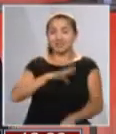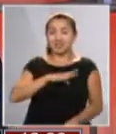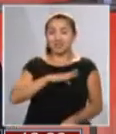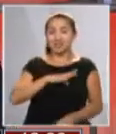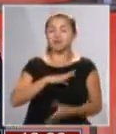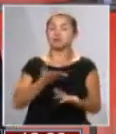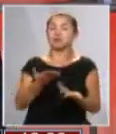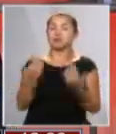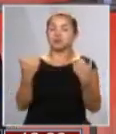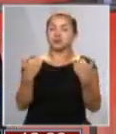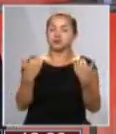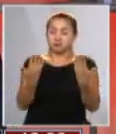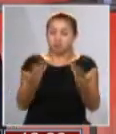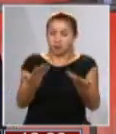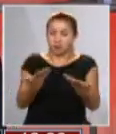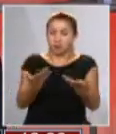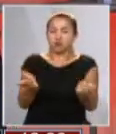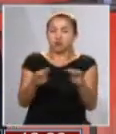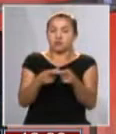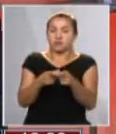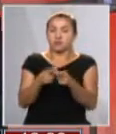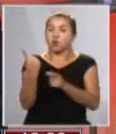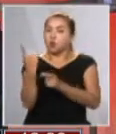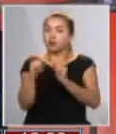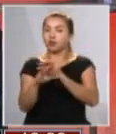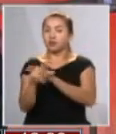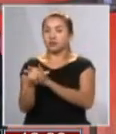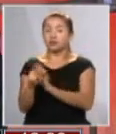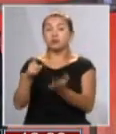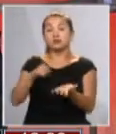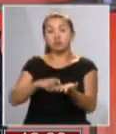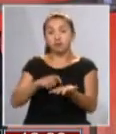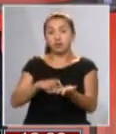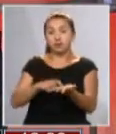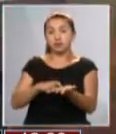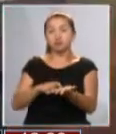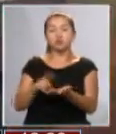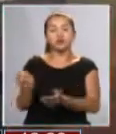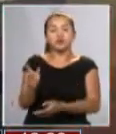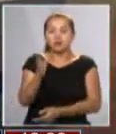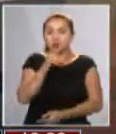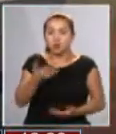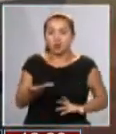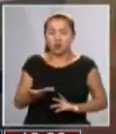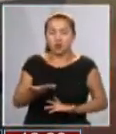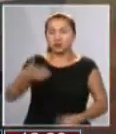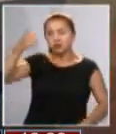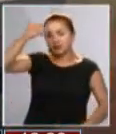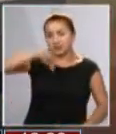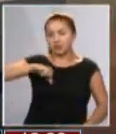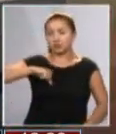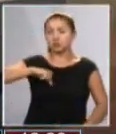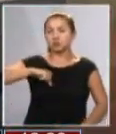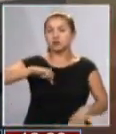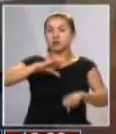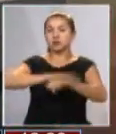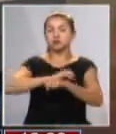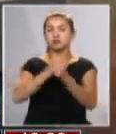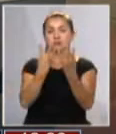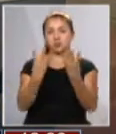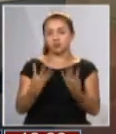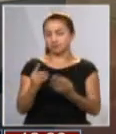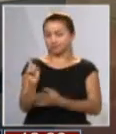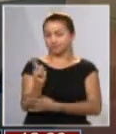la práctica, por la comisión de un delito tributario y no existe la pena de prisión